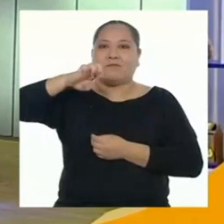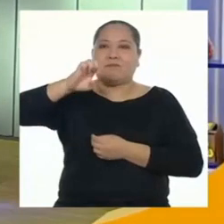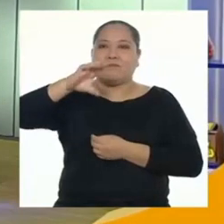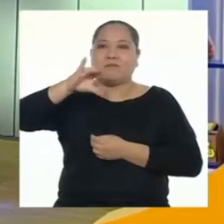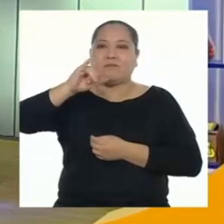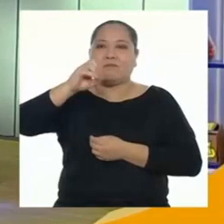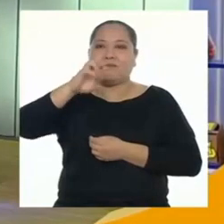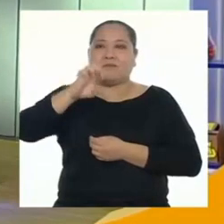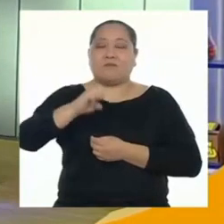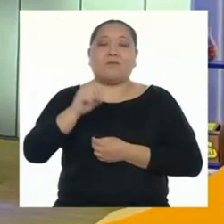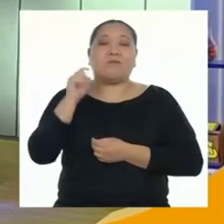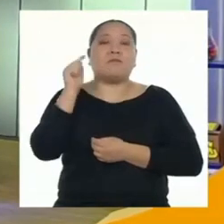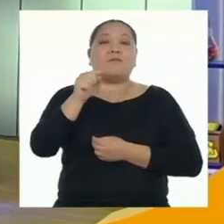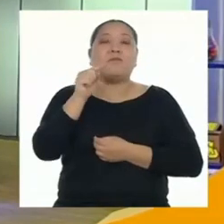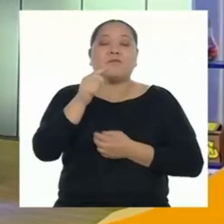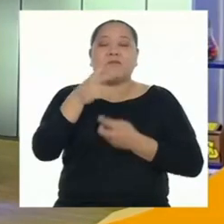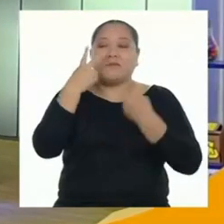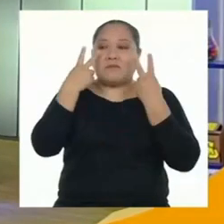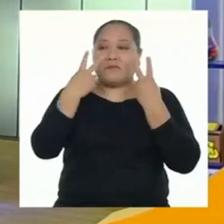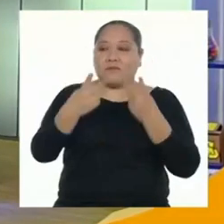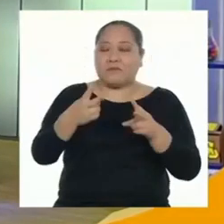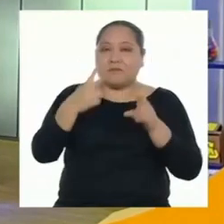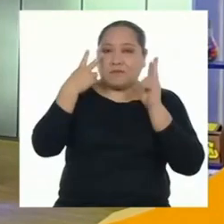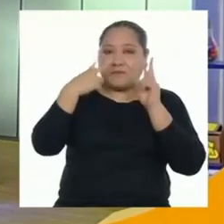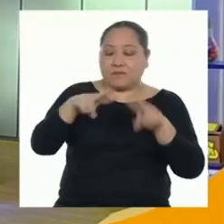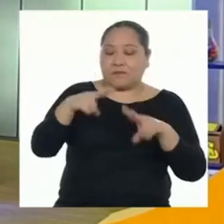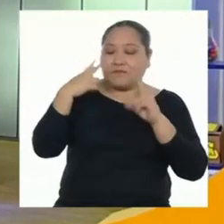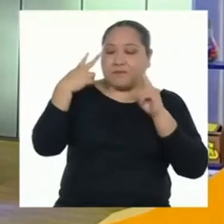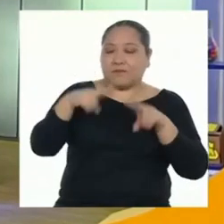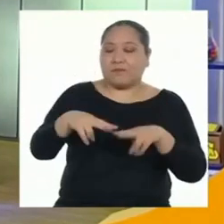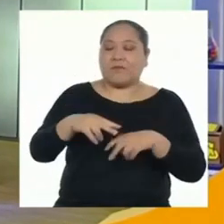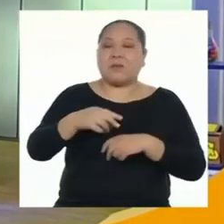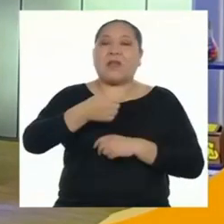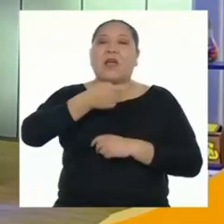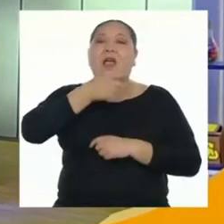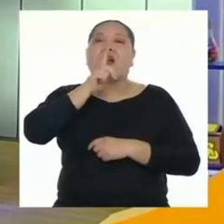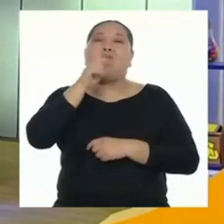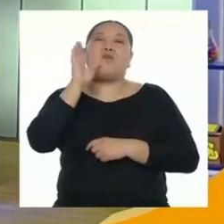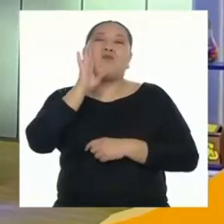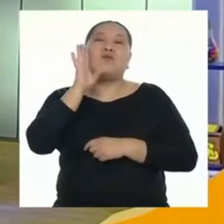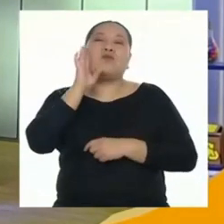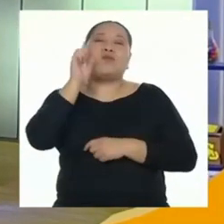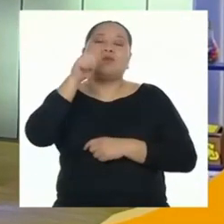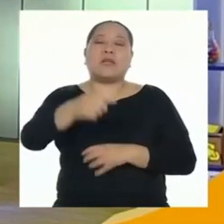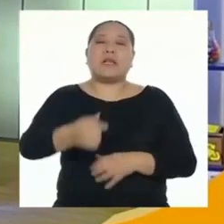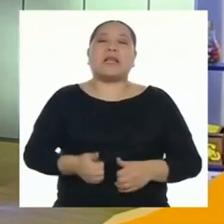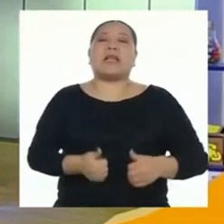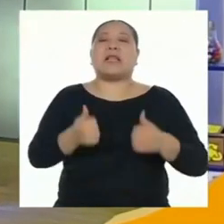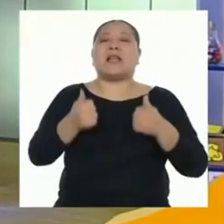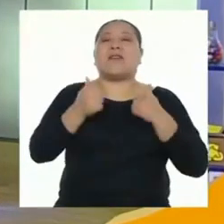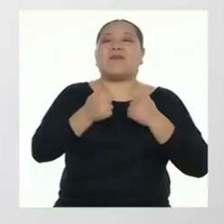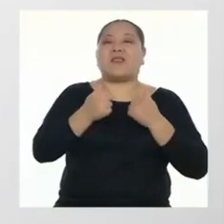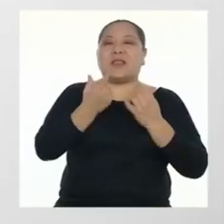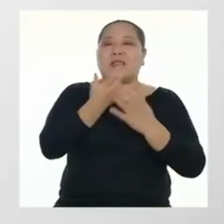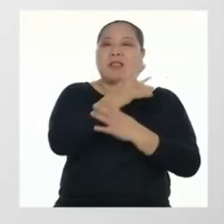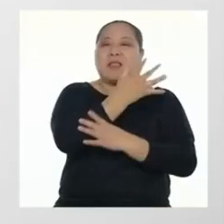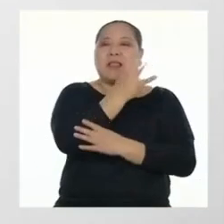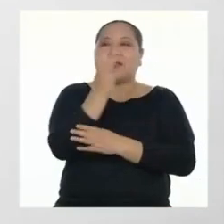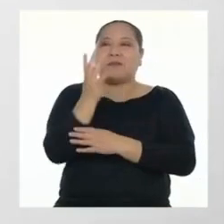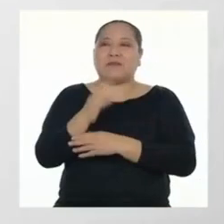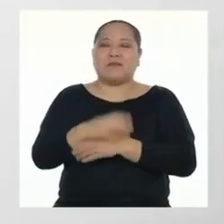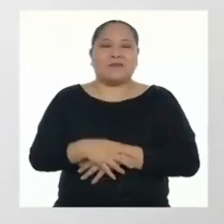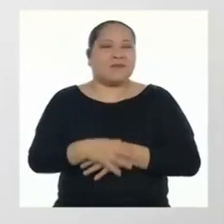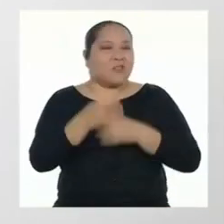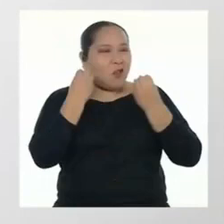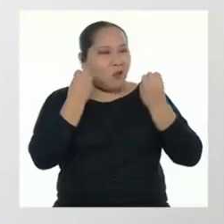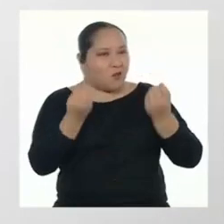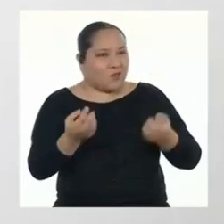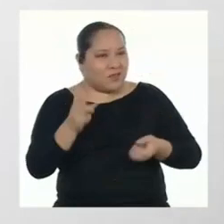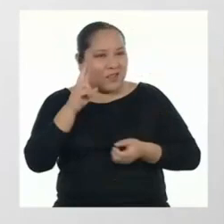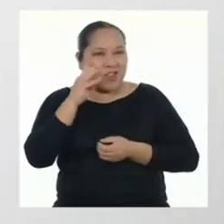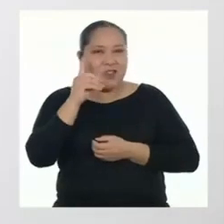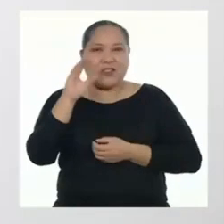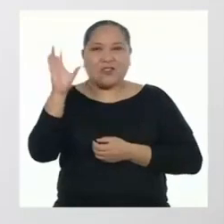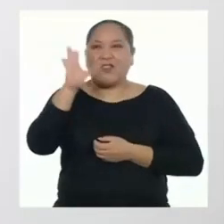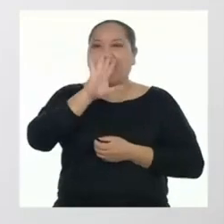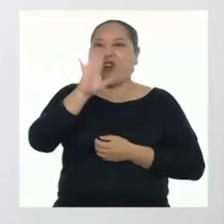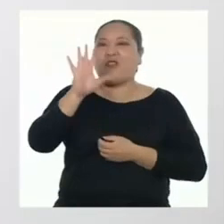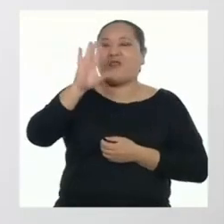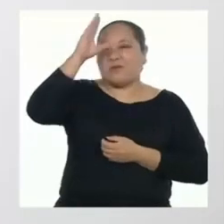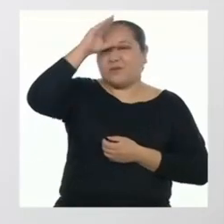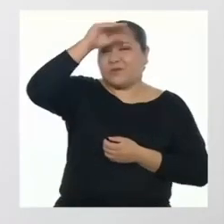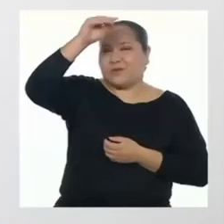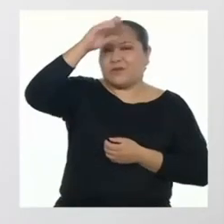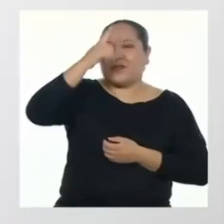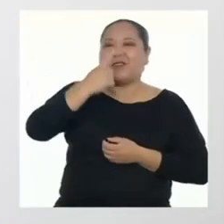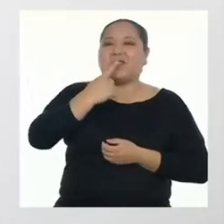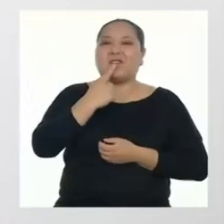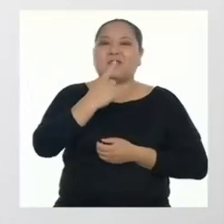profesora, porque hoy vamos a conocer los efectos del agua contaminada en la vida de las plantas. ¿Qué tal, Rodrigo? ¿Qué tal, chicas y chicos